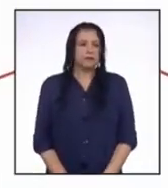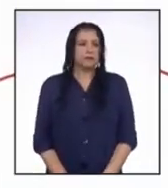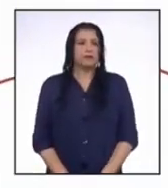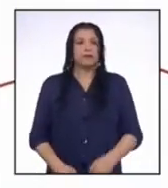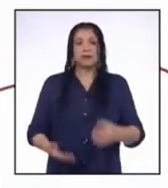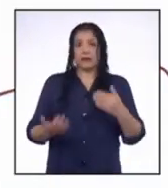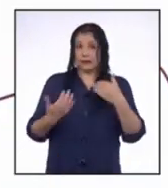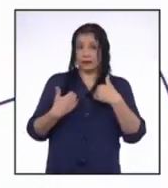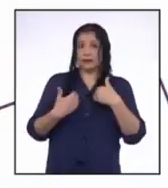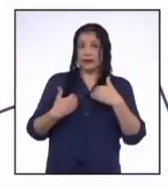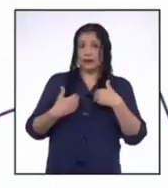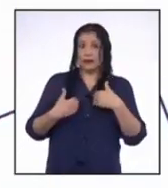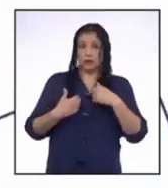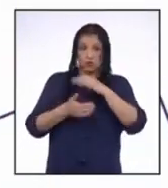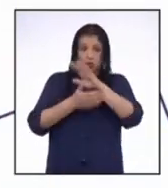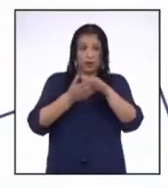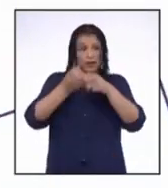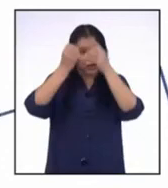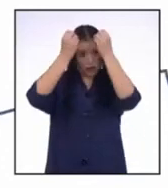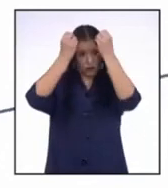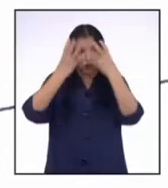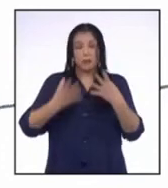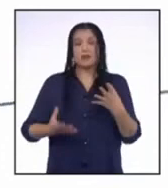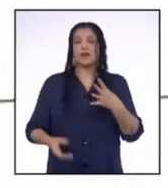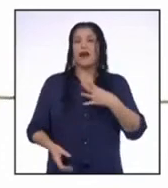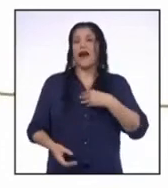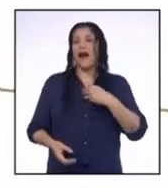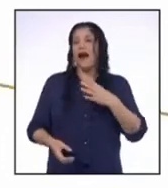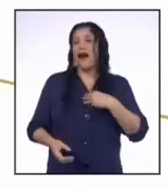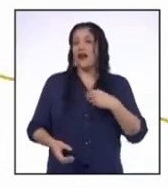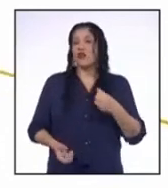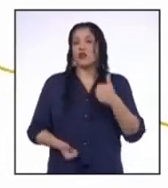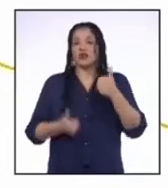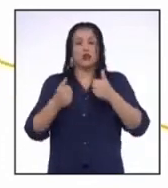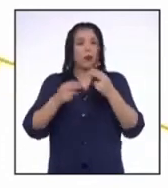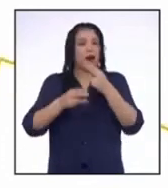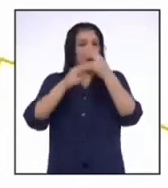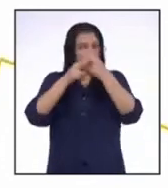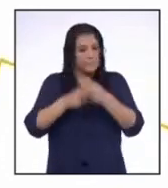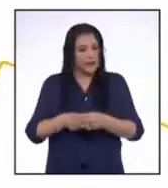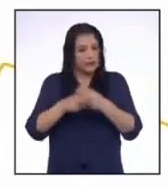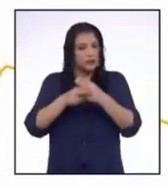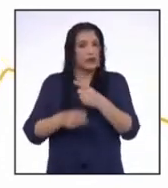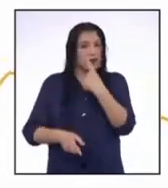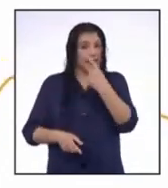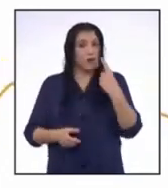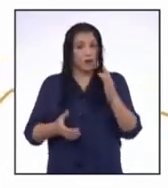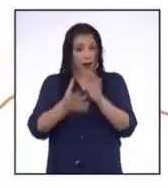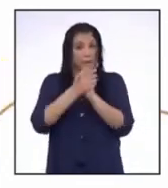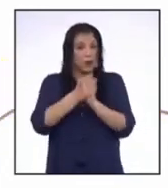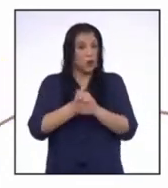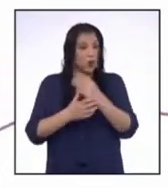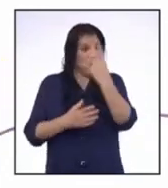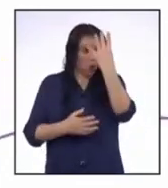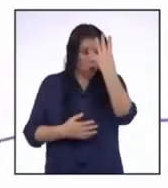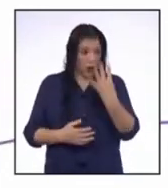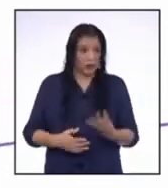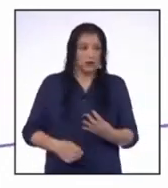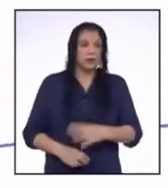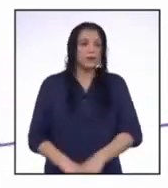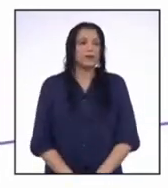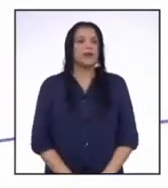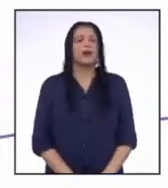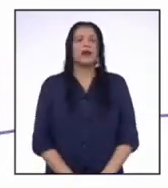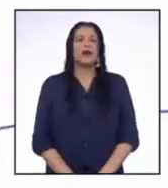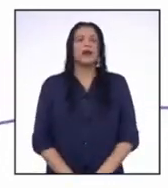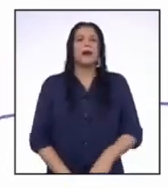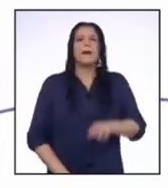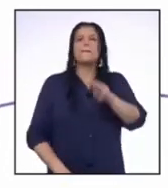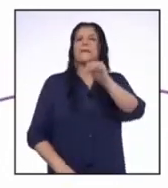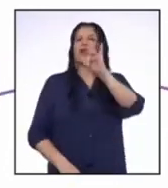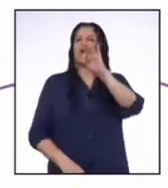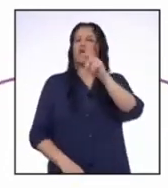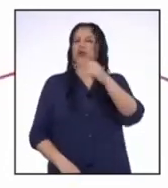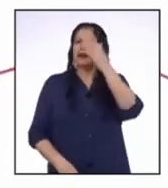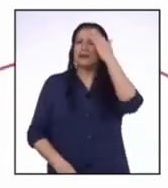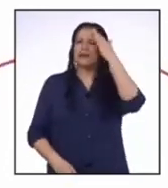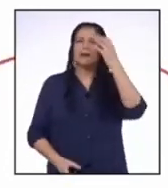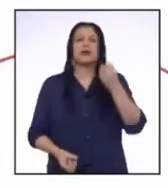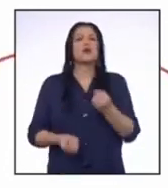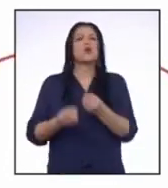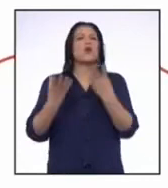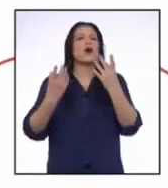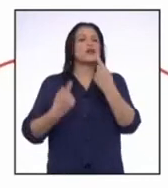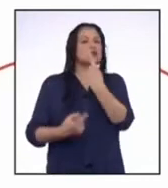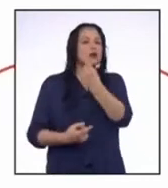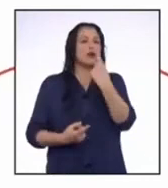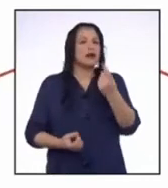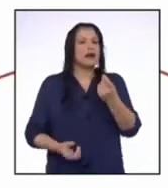Teniendo en cuenta la información sobre la edad y peso de cada uno de nuestros 4 amigos, Miluska calculará la cantidad mínima de